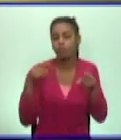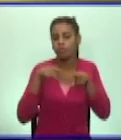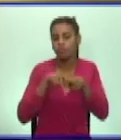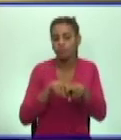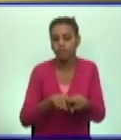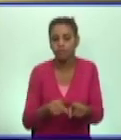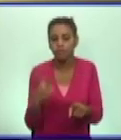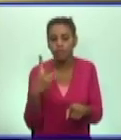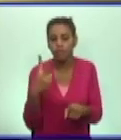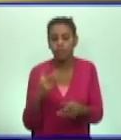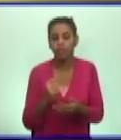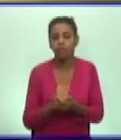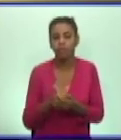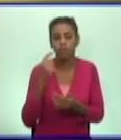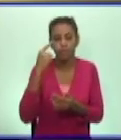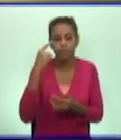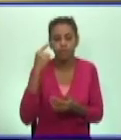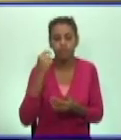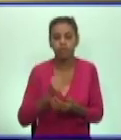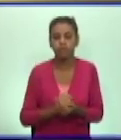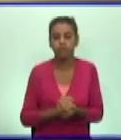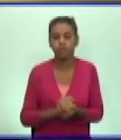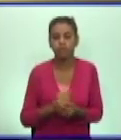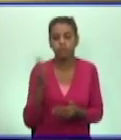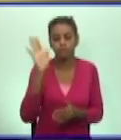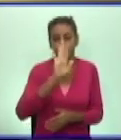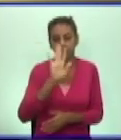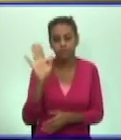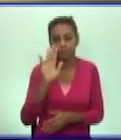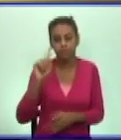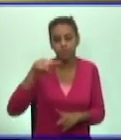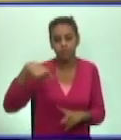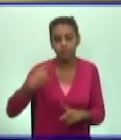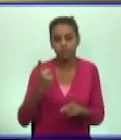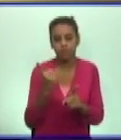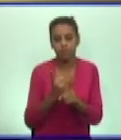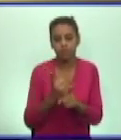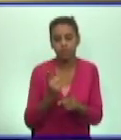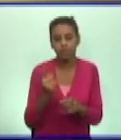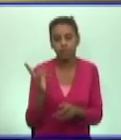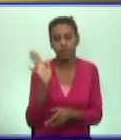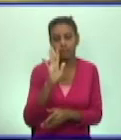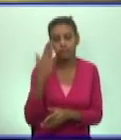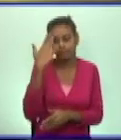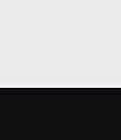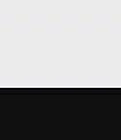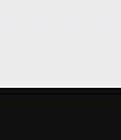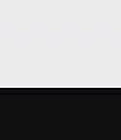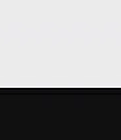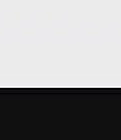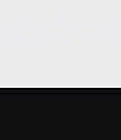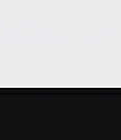dos Vietnam? Hasta ahora me despido y nos volveremos a ver entonces en el próximo encuentro. Muchas gracias.